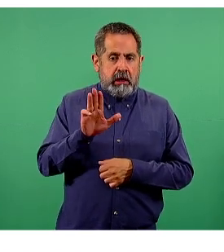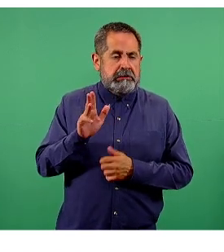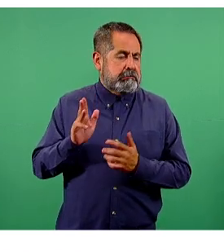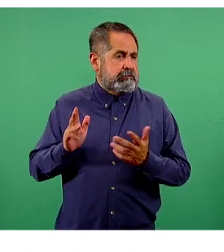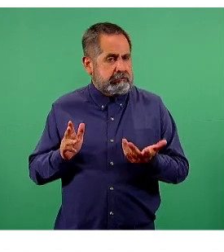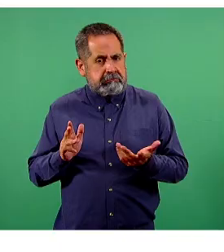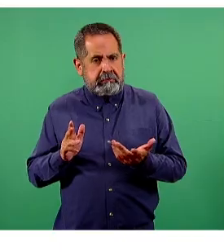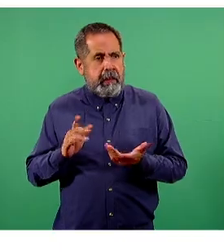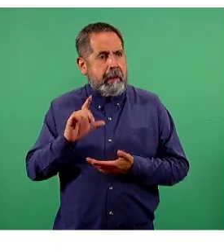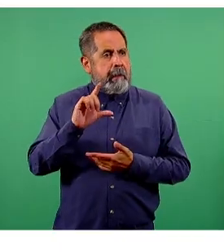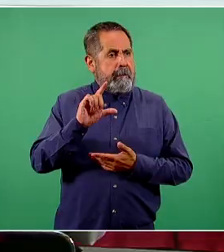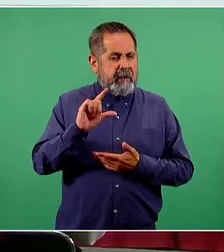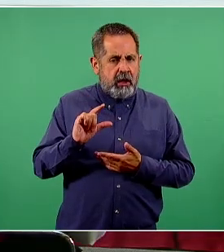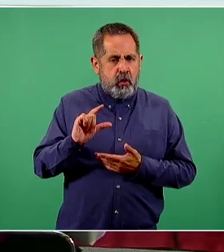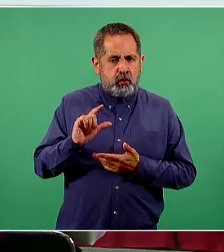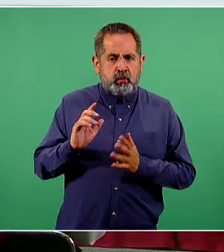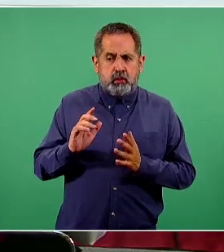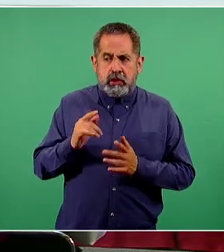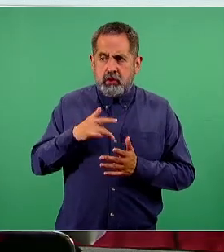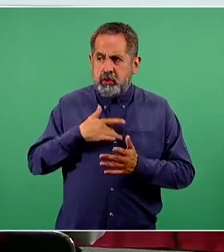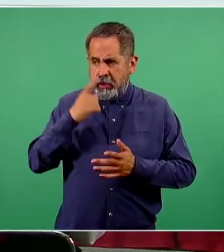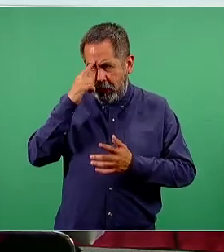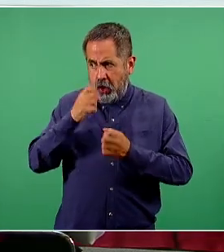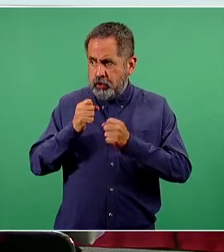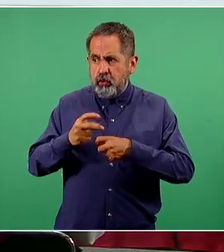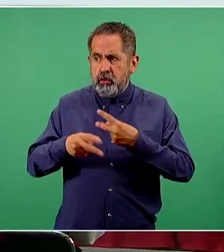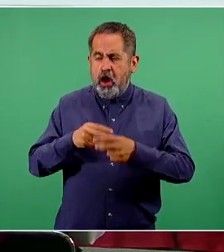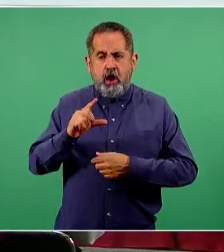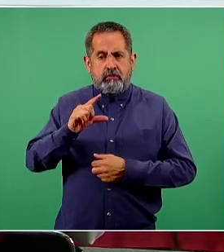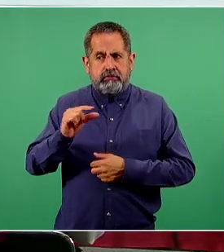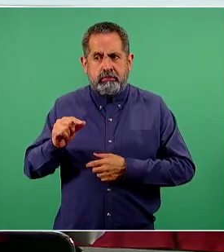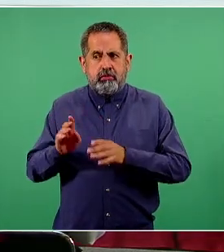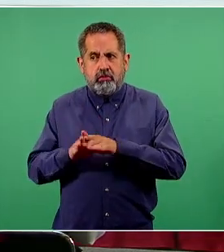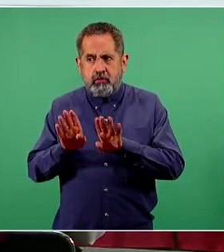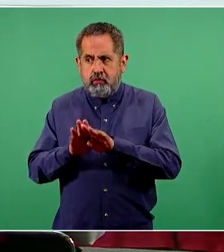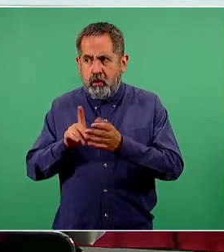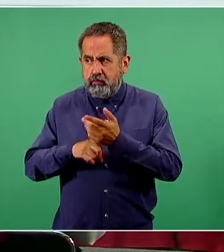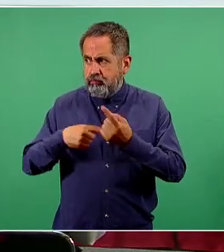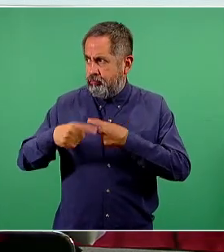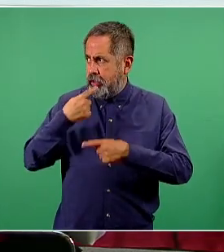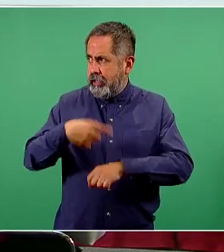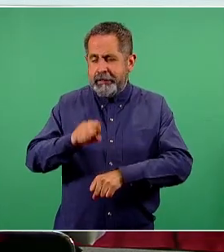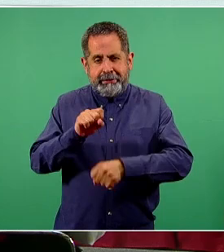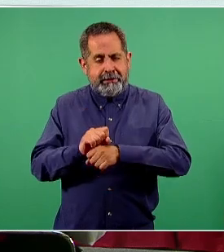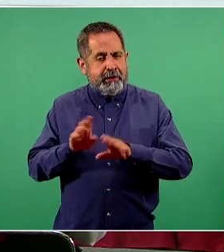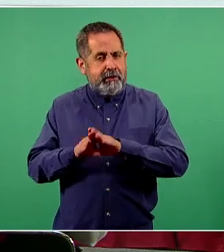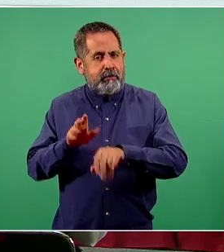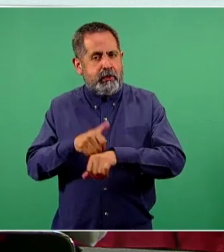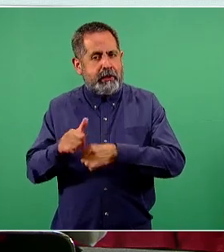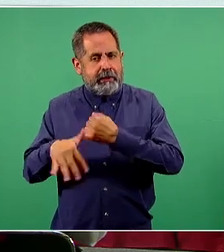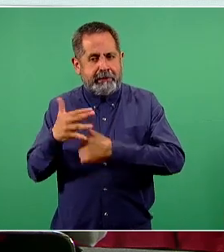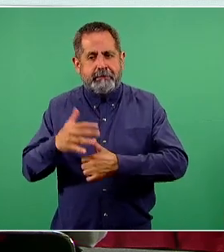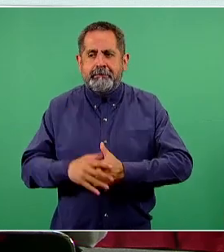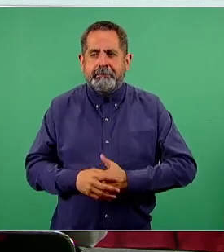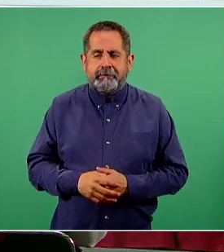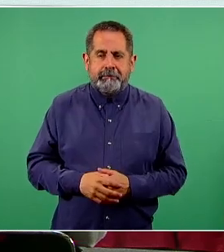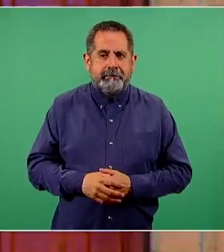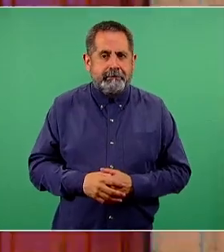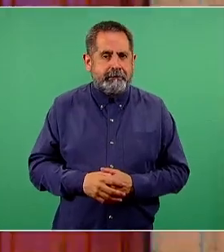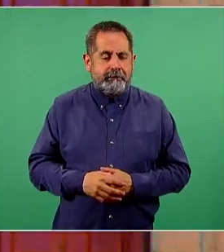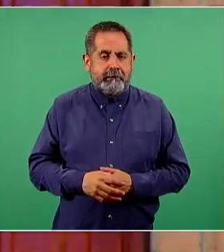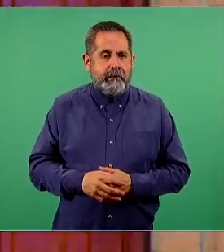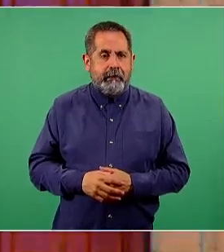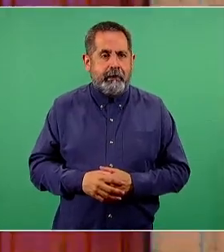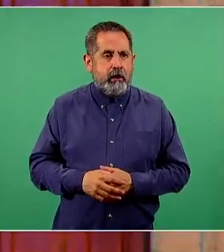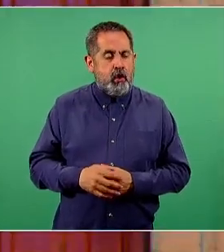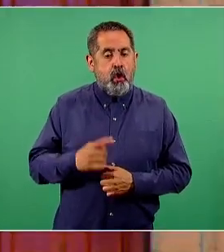una reducción importante que de seguro mantendrá la misma cuando cerremos la semana número 15. Menos del